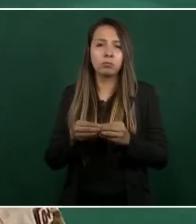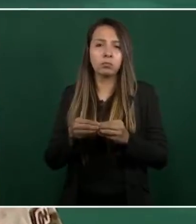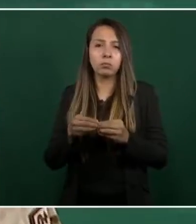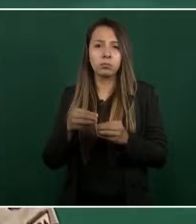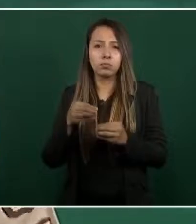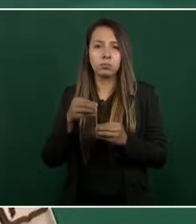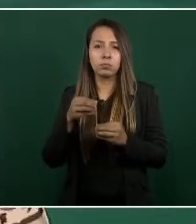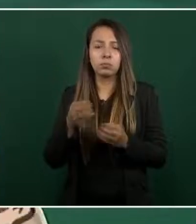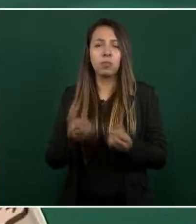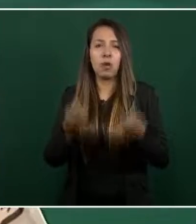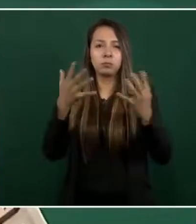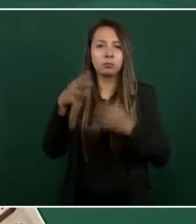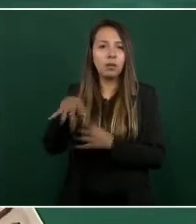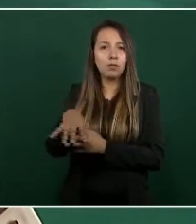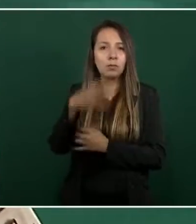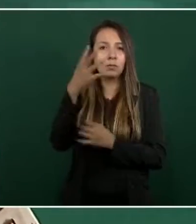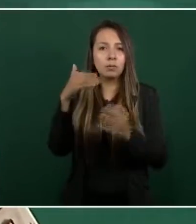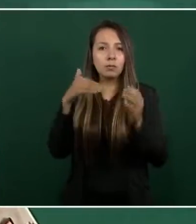operativos de